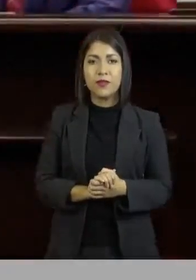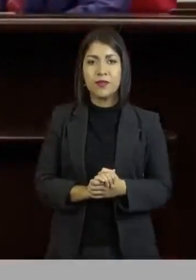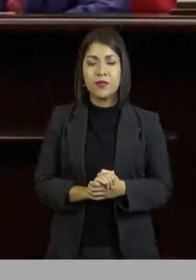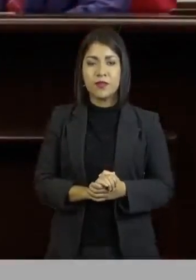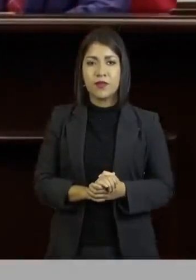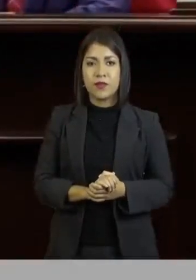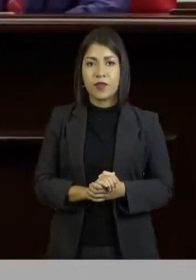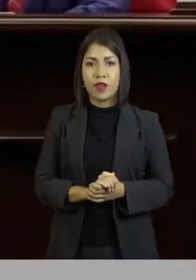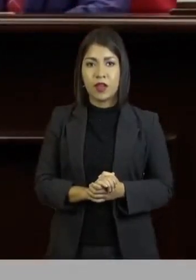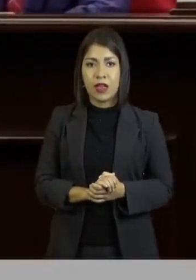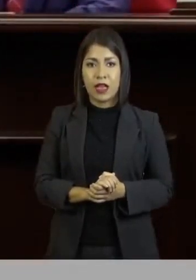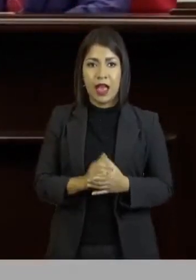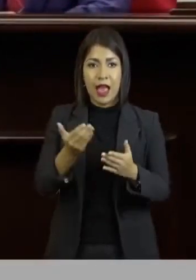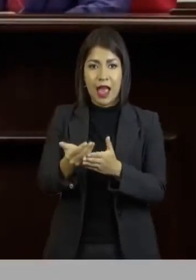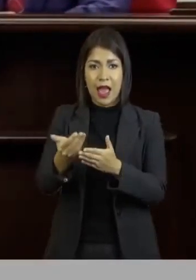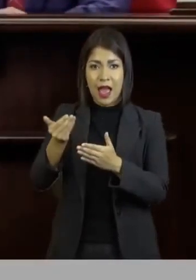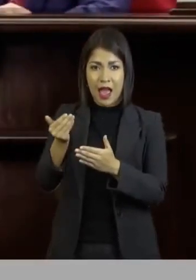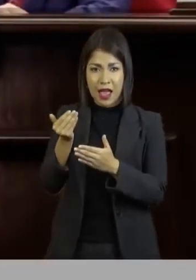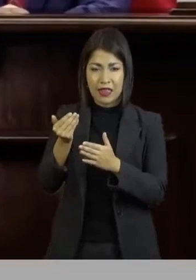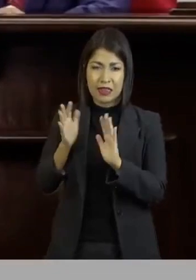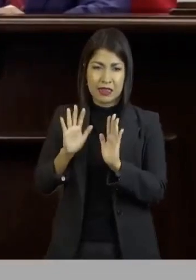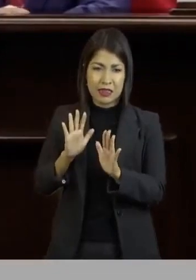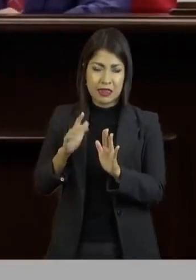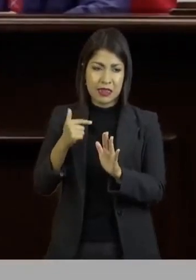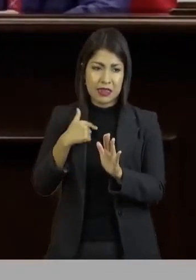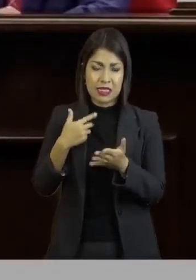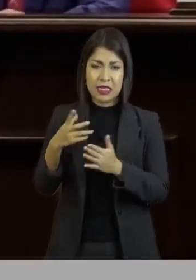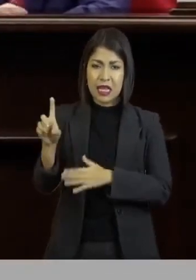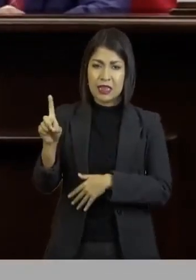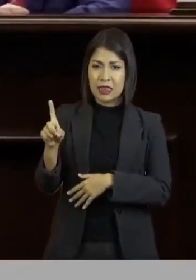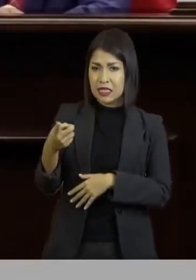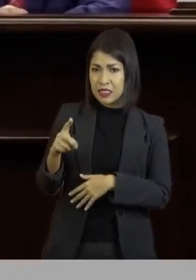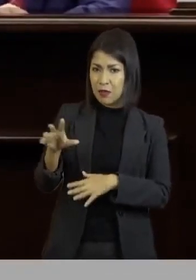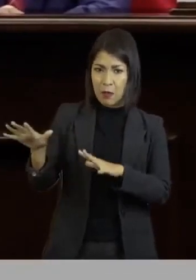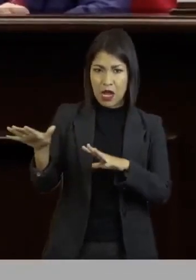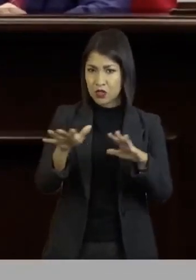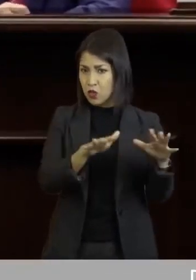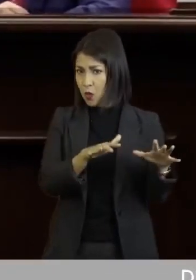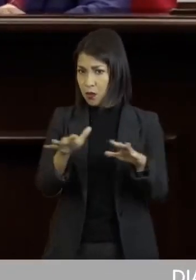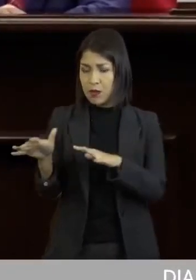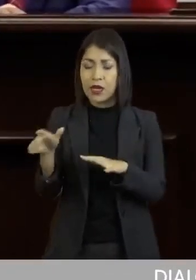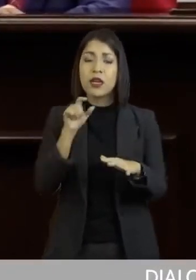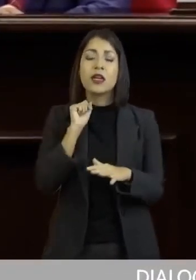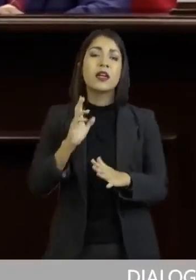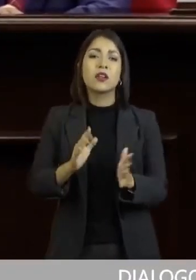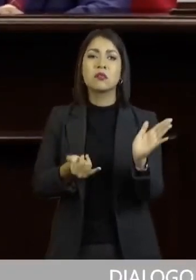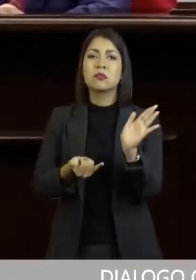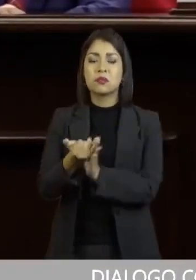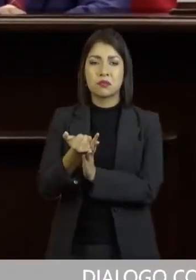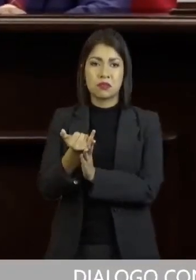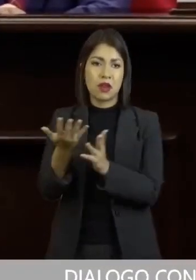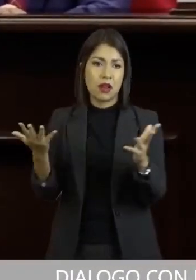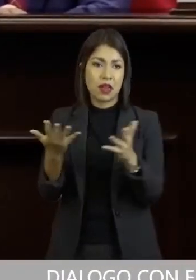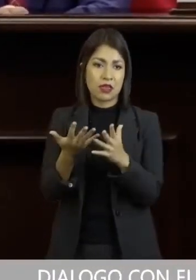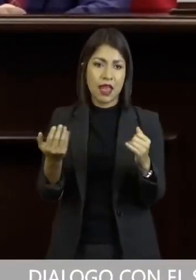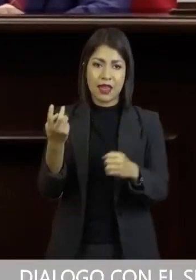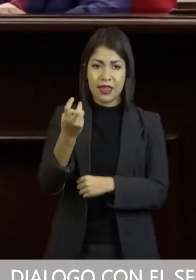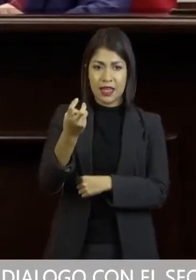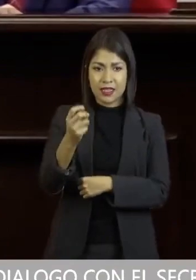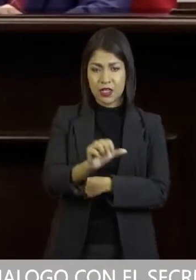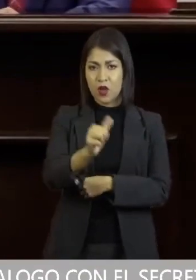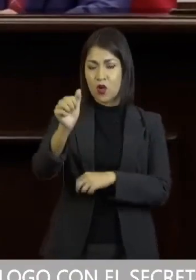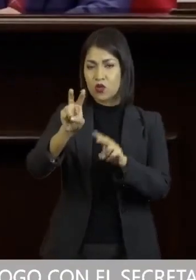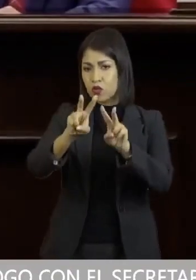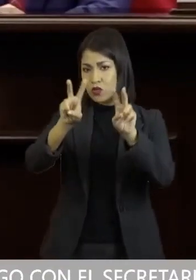que antes de que termine el año se va a tomar una decisión al respecto, y en ese, como en todos los aspectos de la